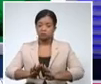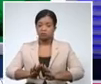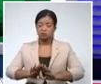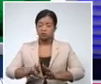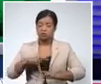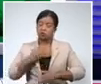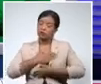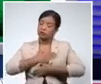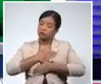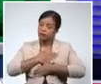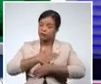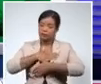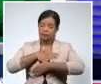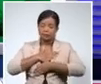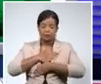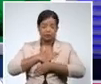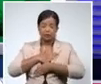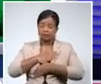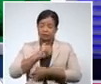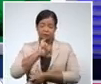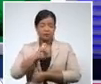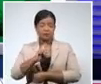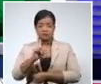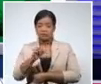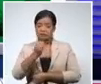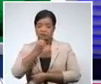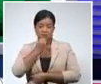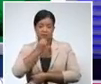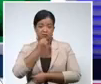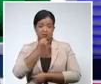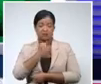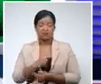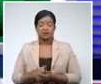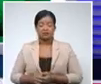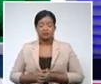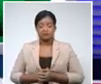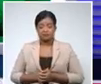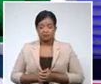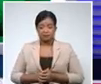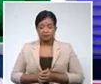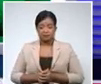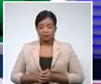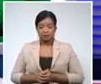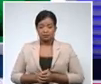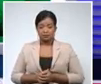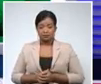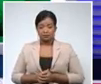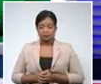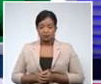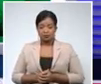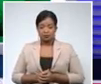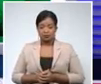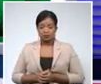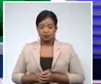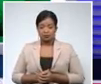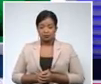fue posible su reanimación después de las maniobras realizadas para lograrlo.